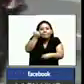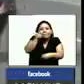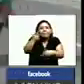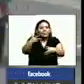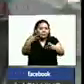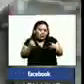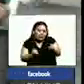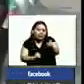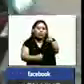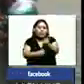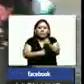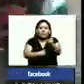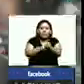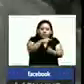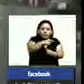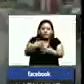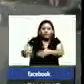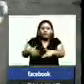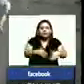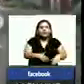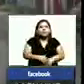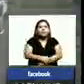apoyar Ese tipo de eventos